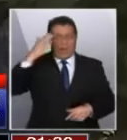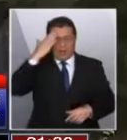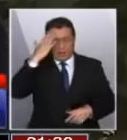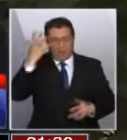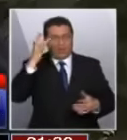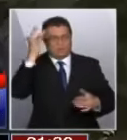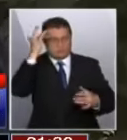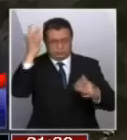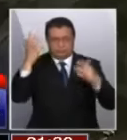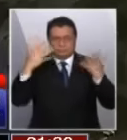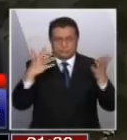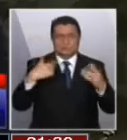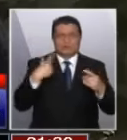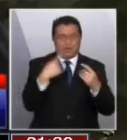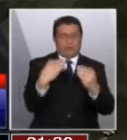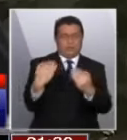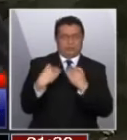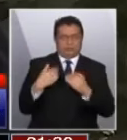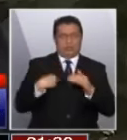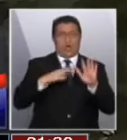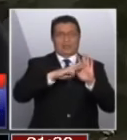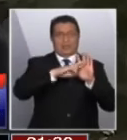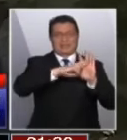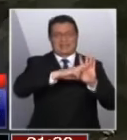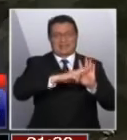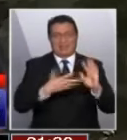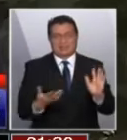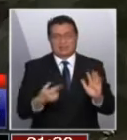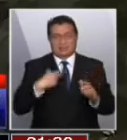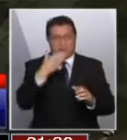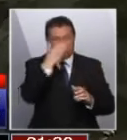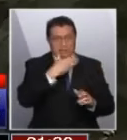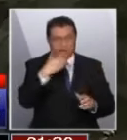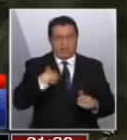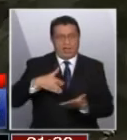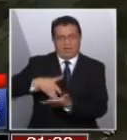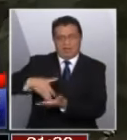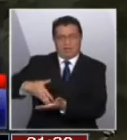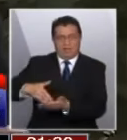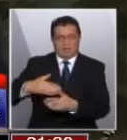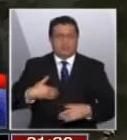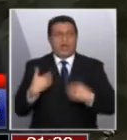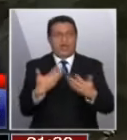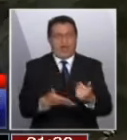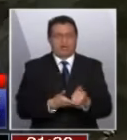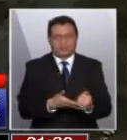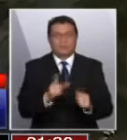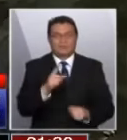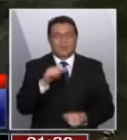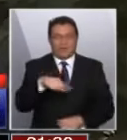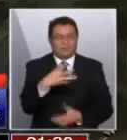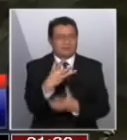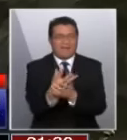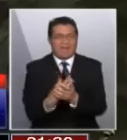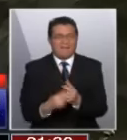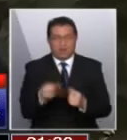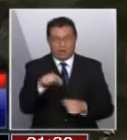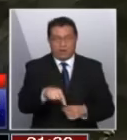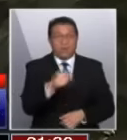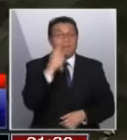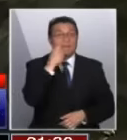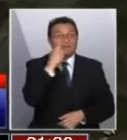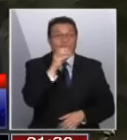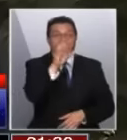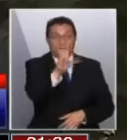los interesados y representantes y que se la jugaban por la gente más vulnerable eso ya no existe Así que las personas van a buscar